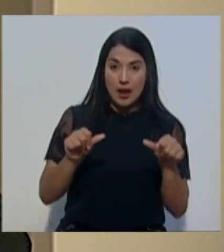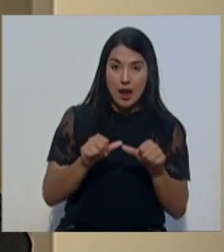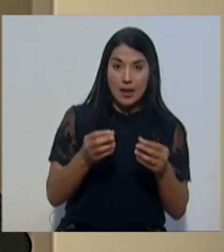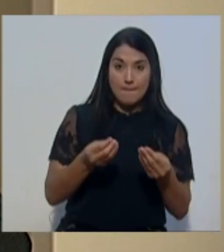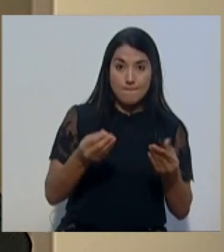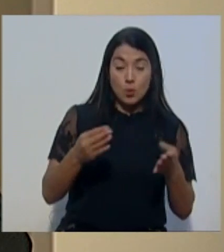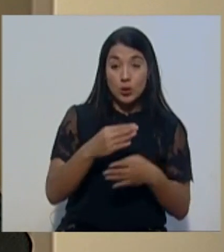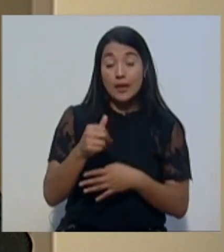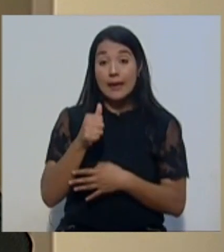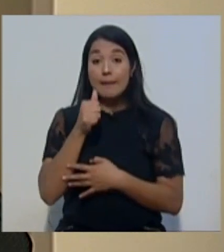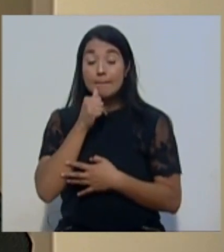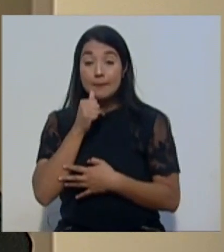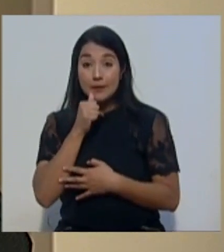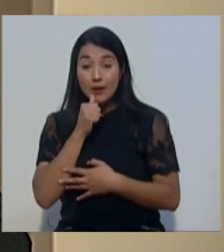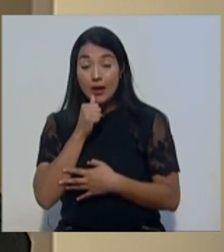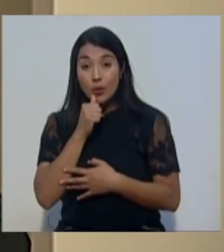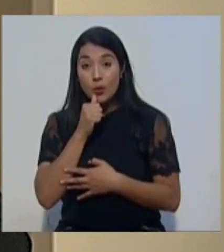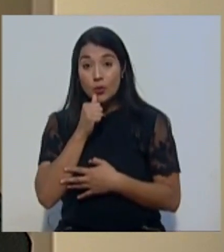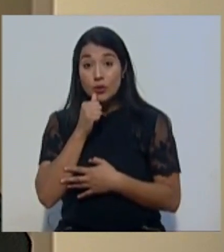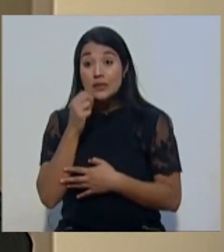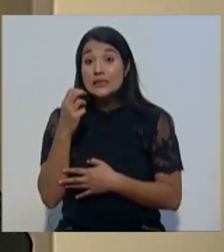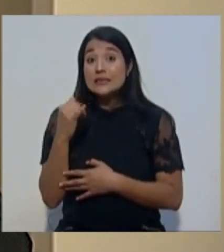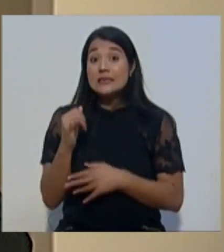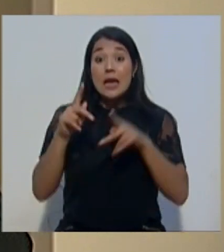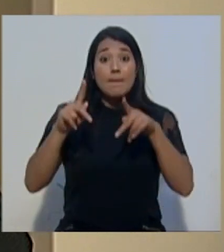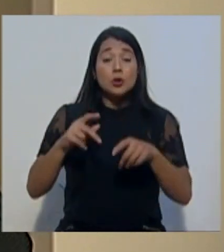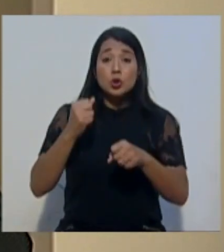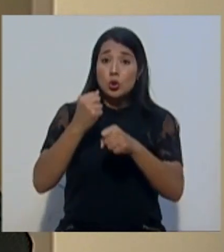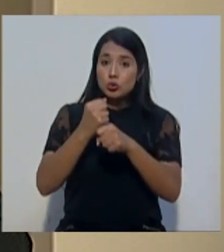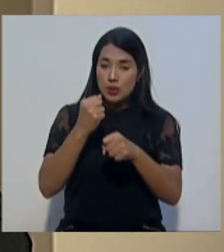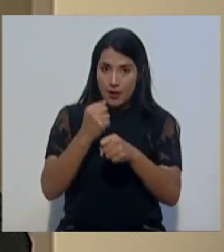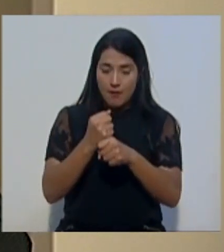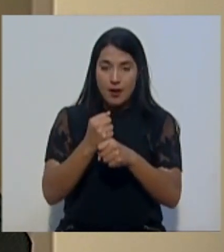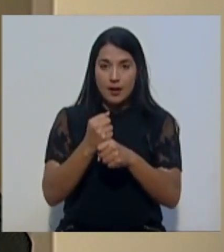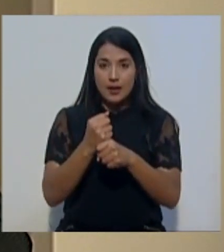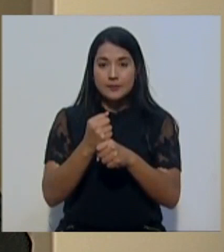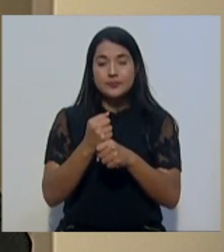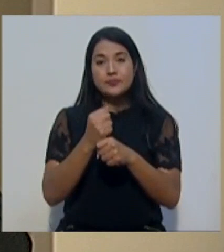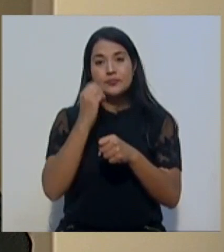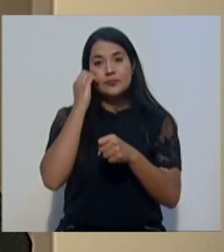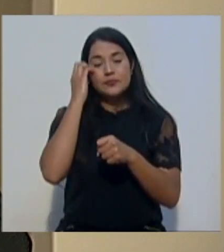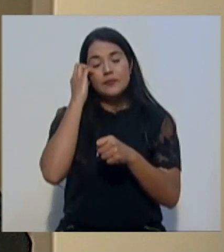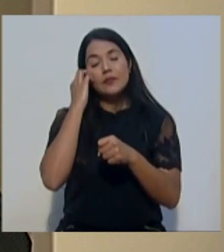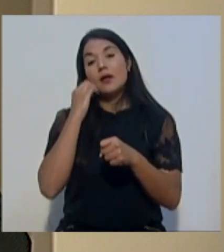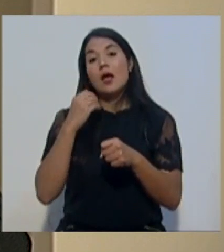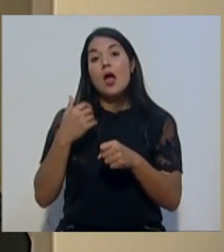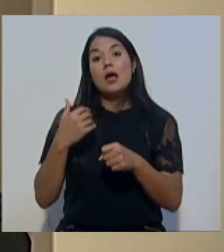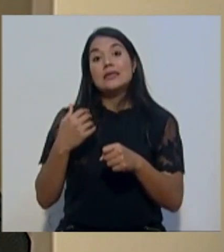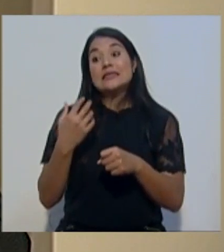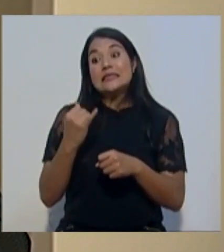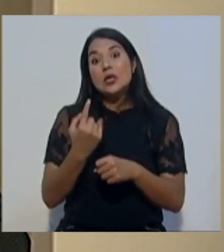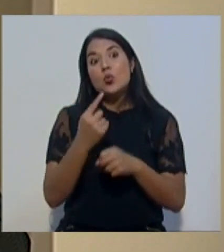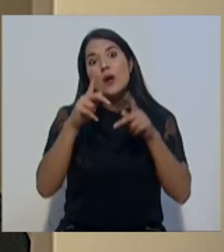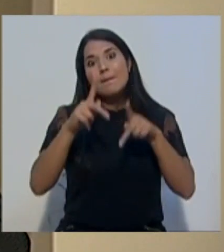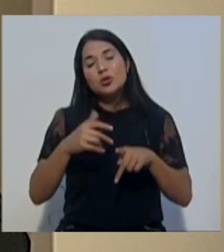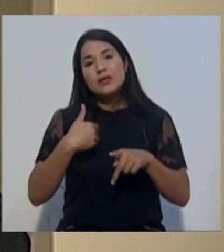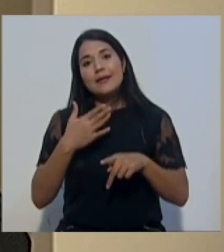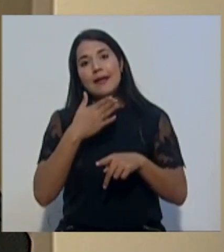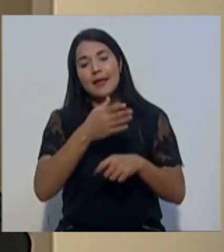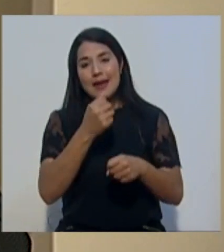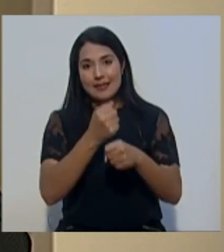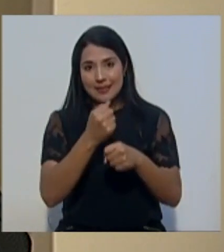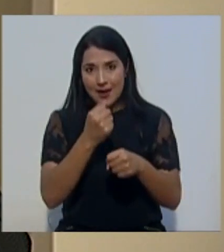como privado, que tengan una jornada laboral comprendida justo en el día de la restricción o en la franja